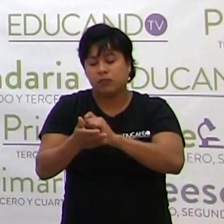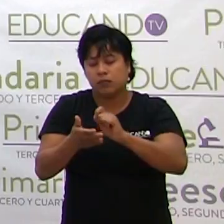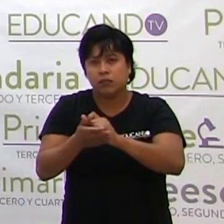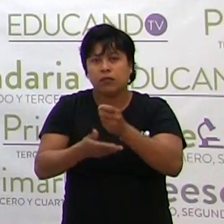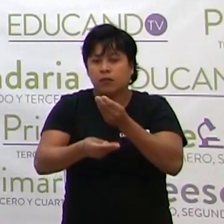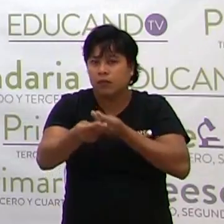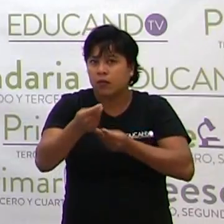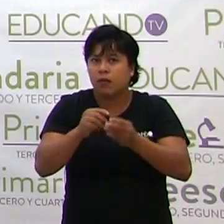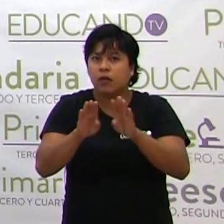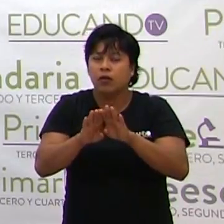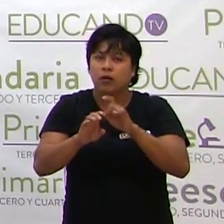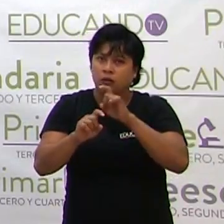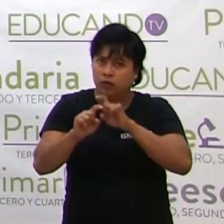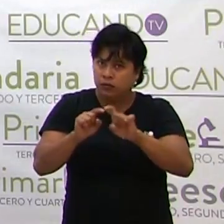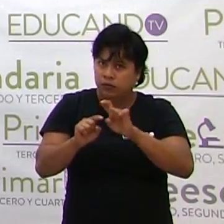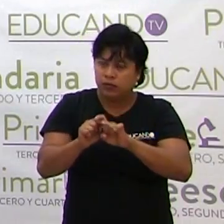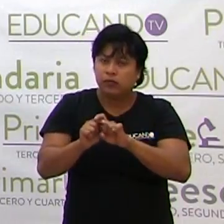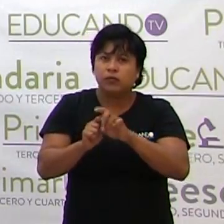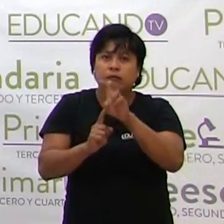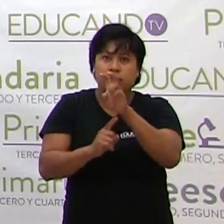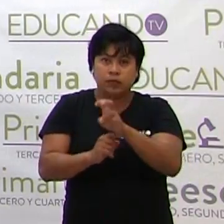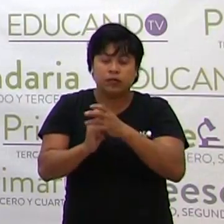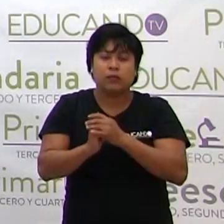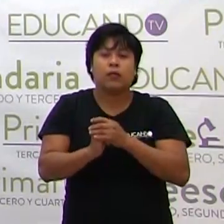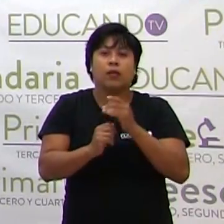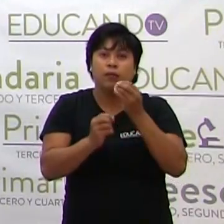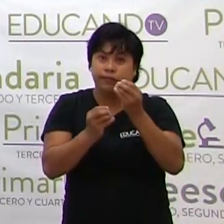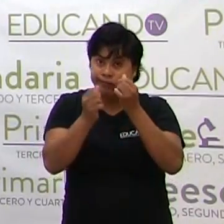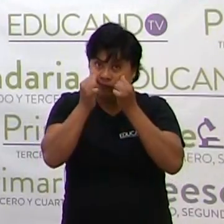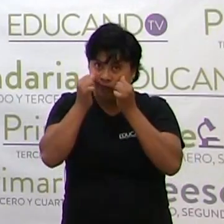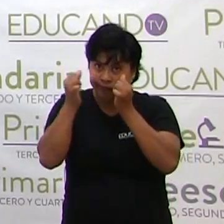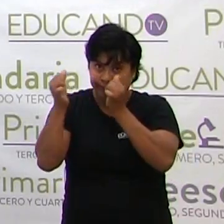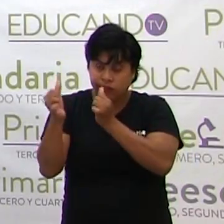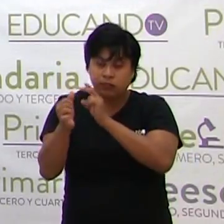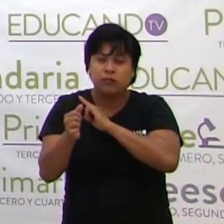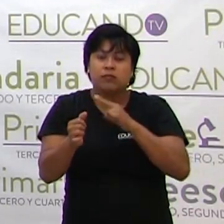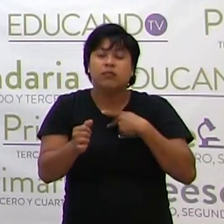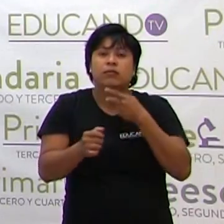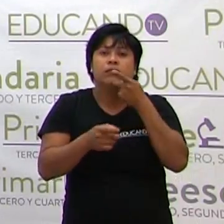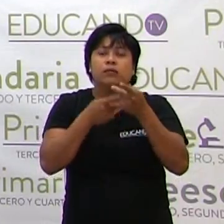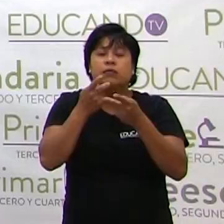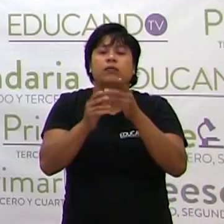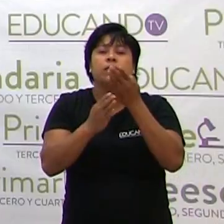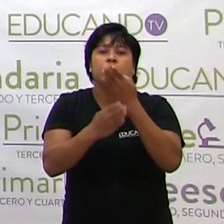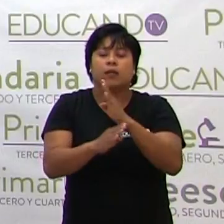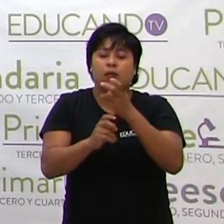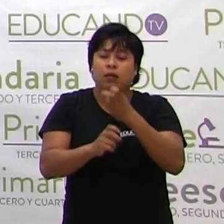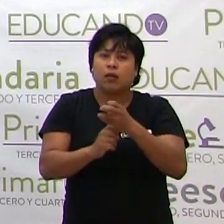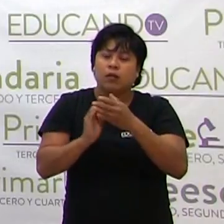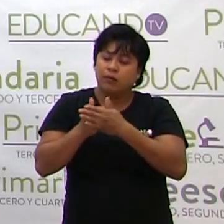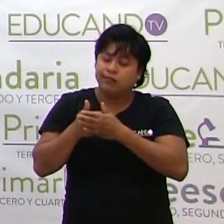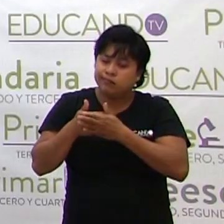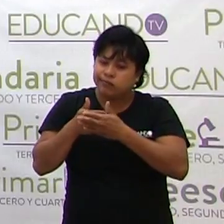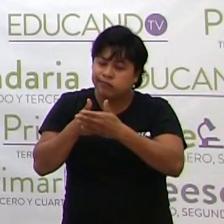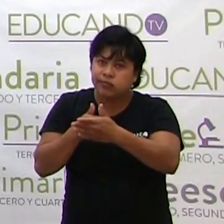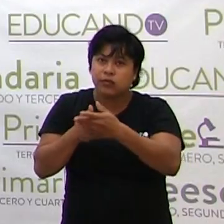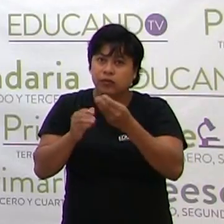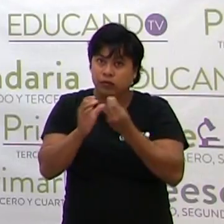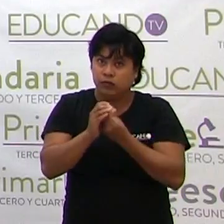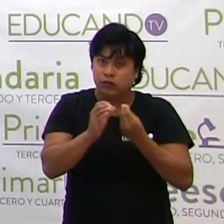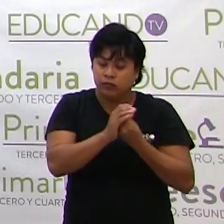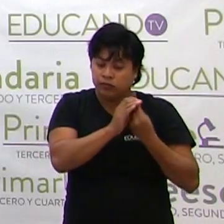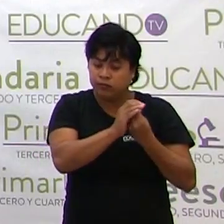recibir mensaje. Mucha atención. Hemos hablado durante todas estas